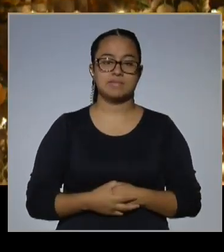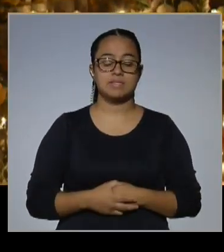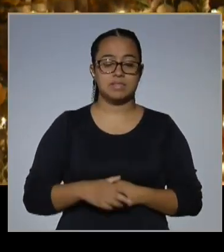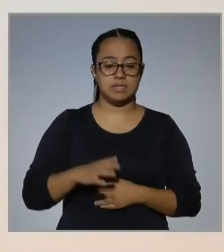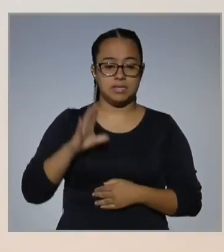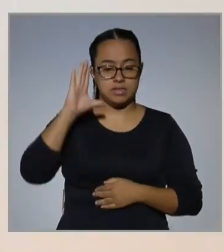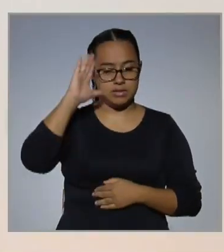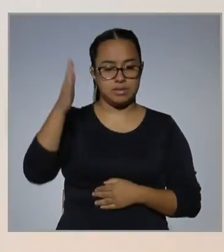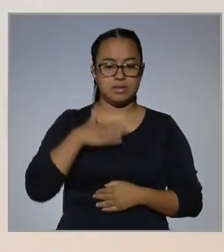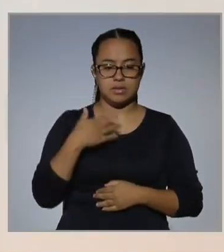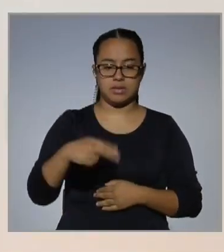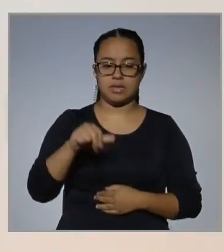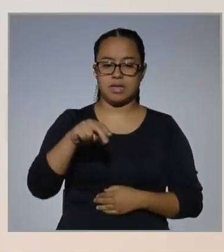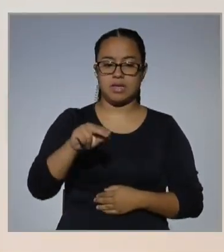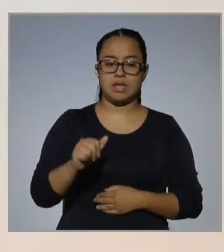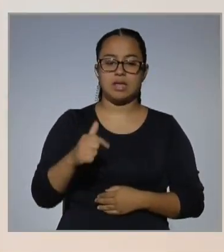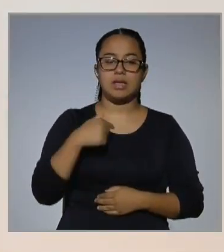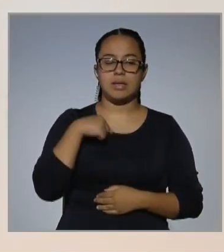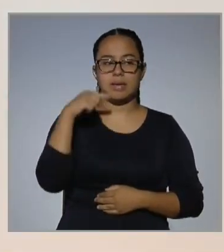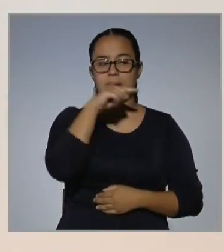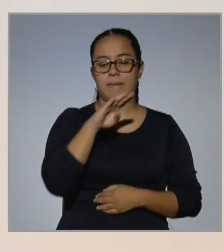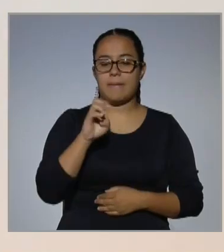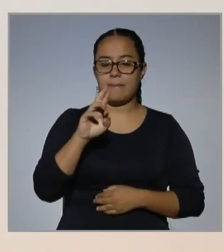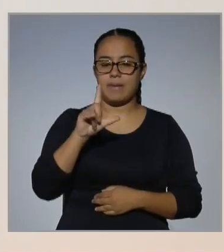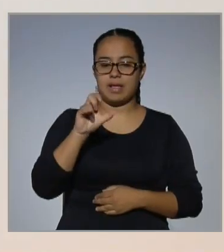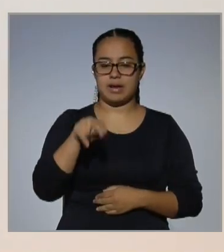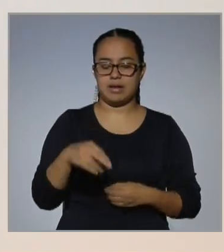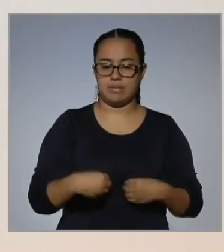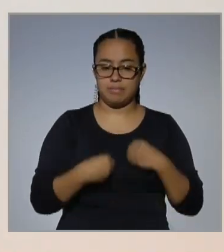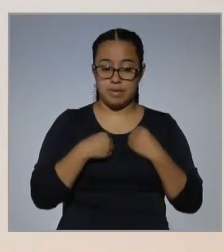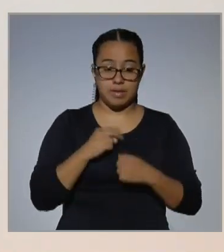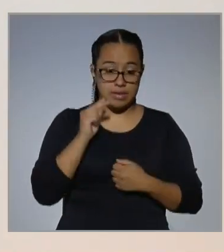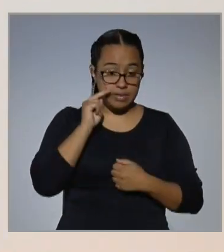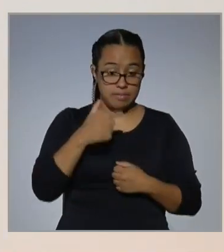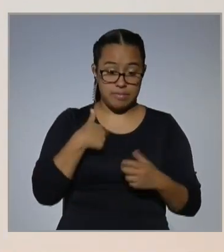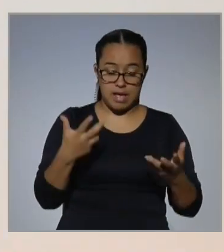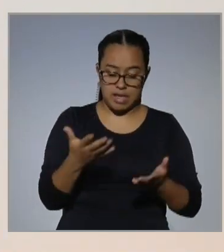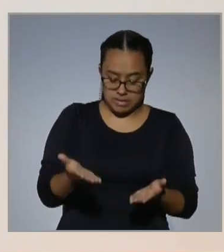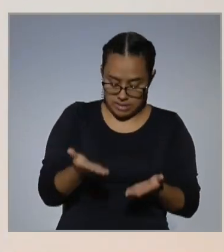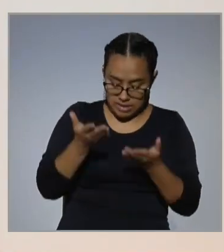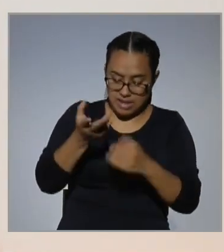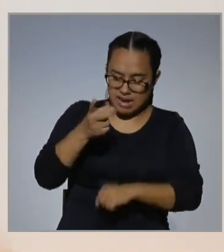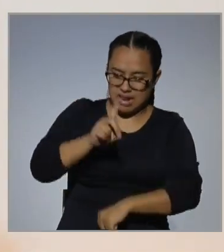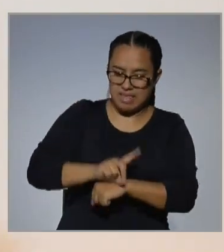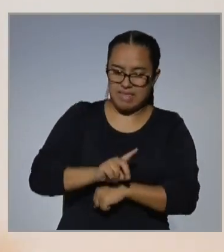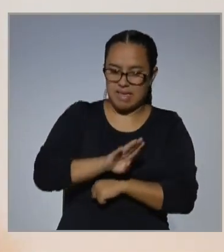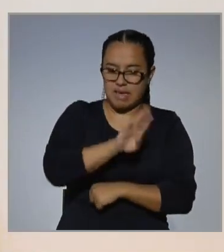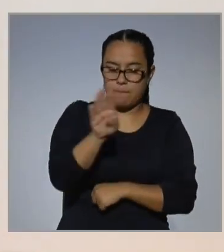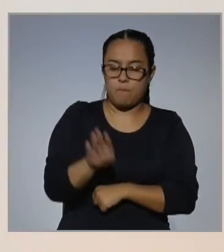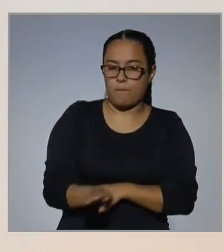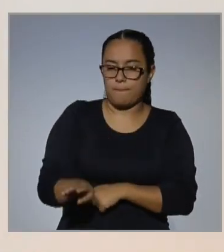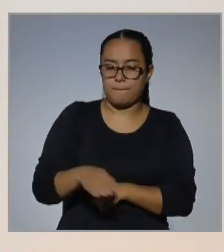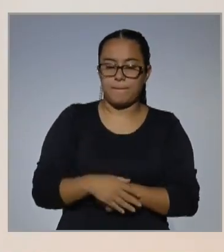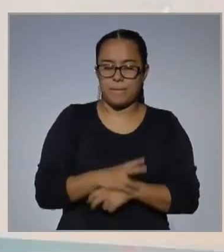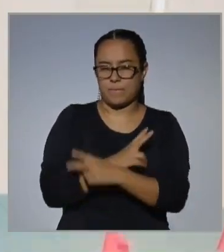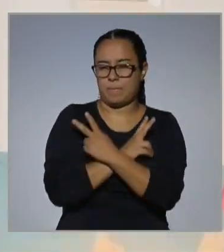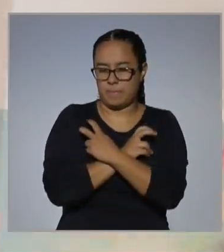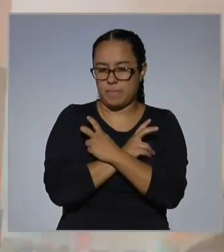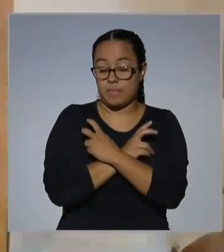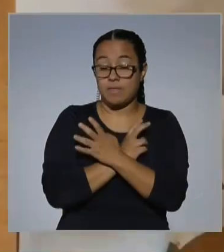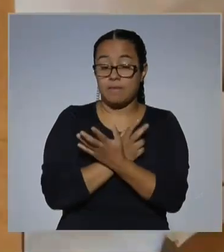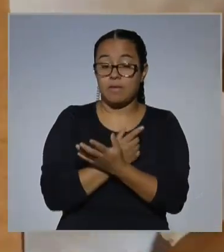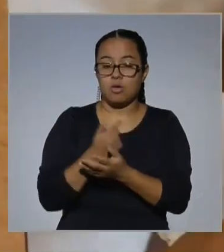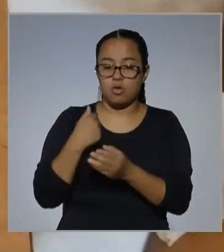Hola, soy Ana y les saludo desde Berlín. Aquí pueden ver mi altar del Día de los Muertos y aquí